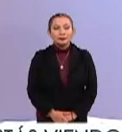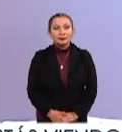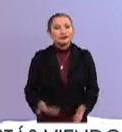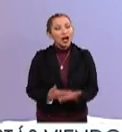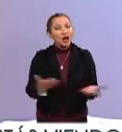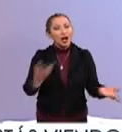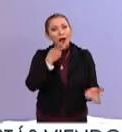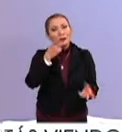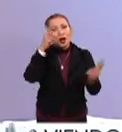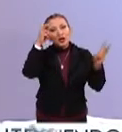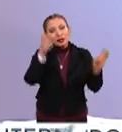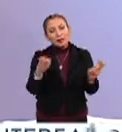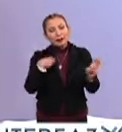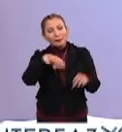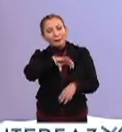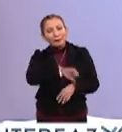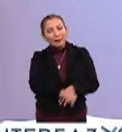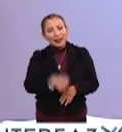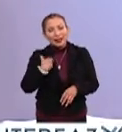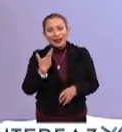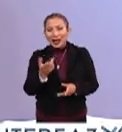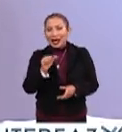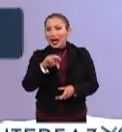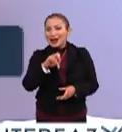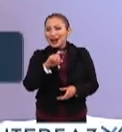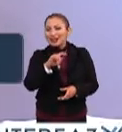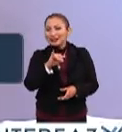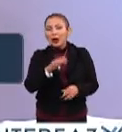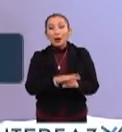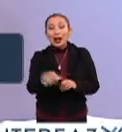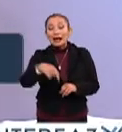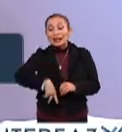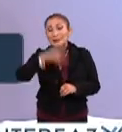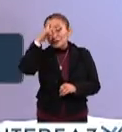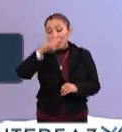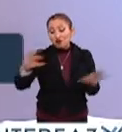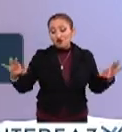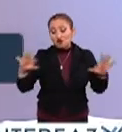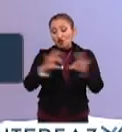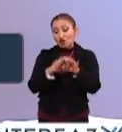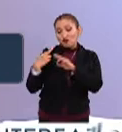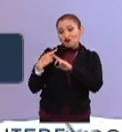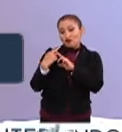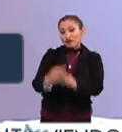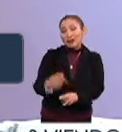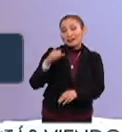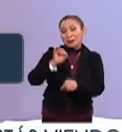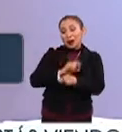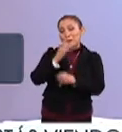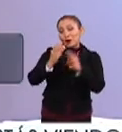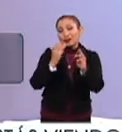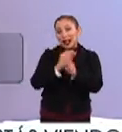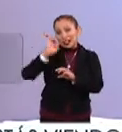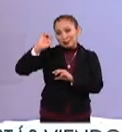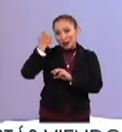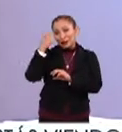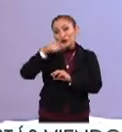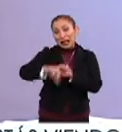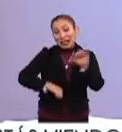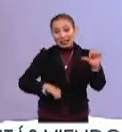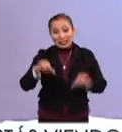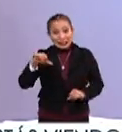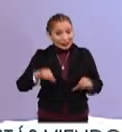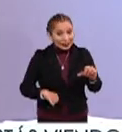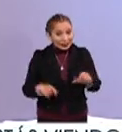Y vamos a hablar de uno de los temas favoritos de mi querida Ana Cristina Olvera, y es que México se unió a la celebración de la Semana Mundial del Espacio, una